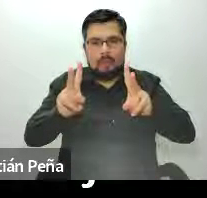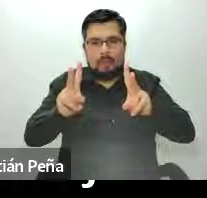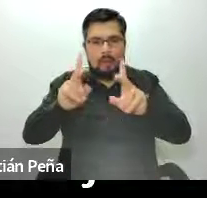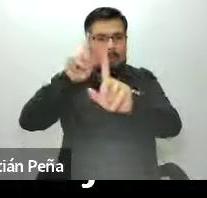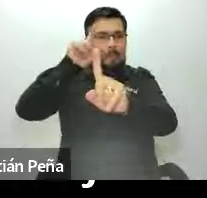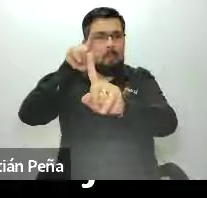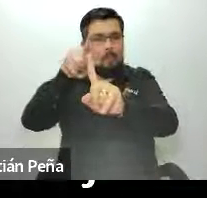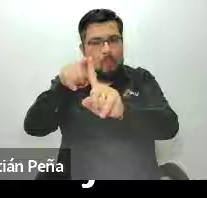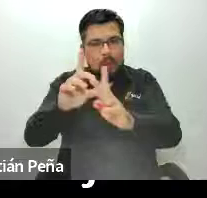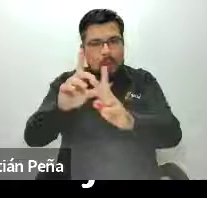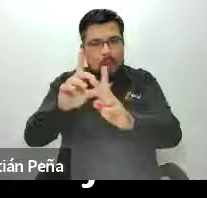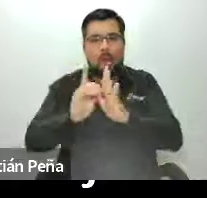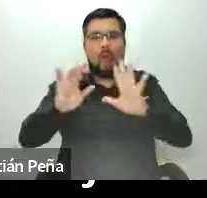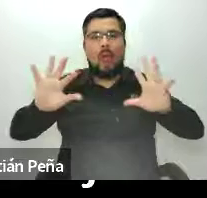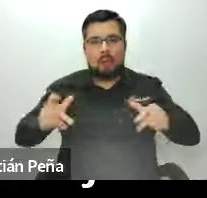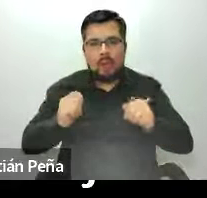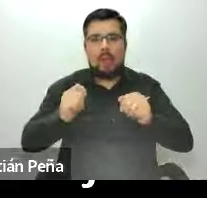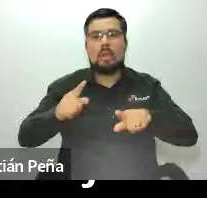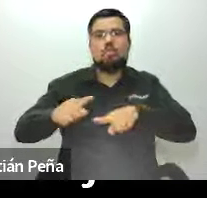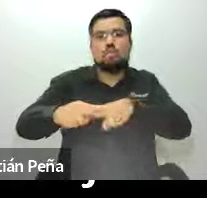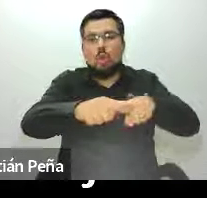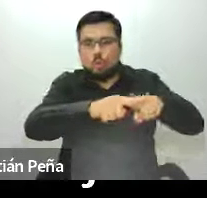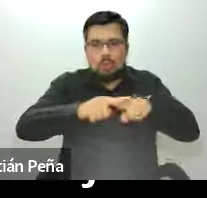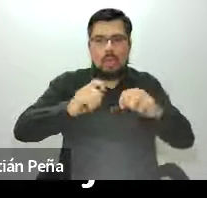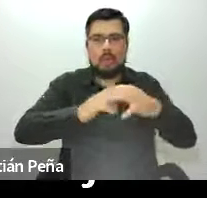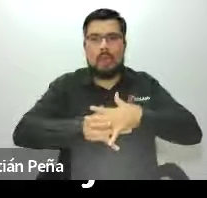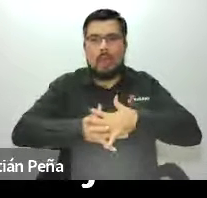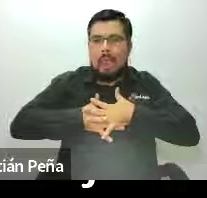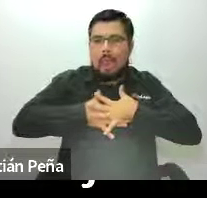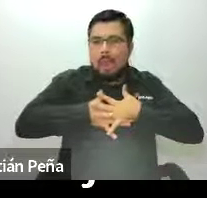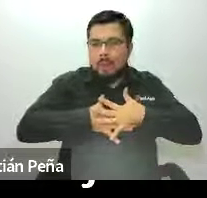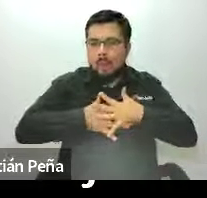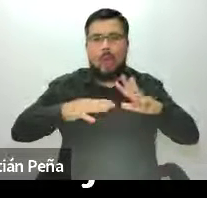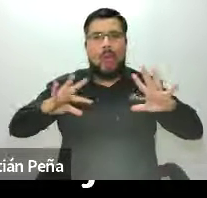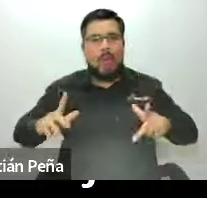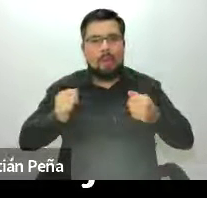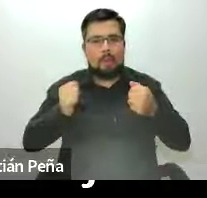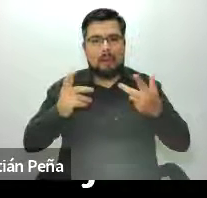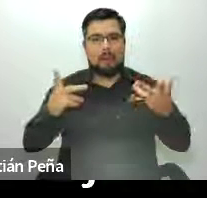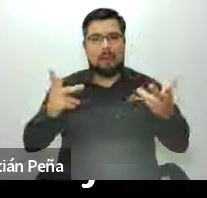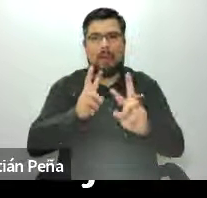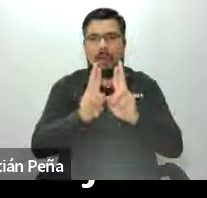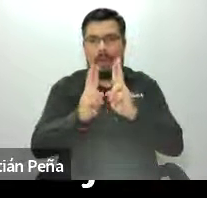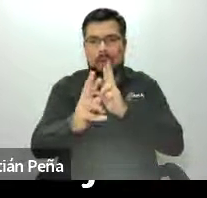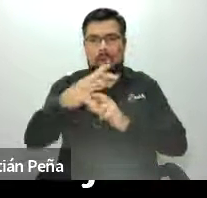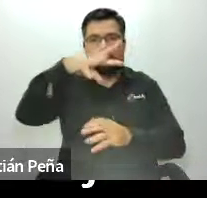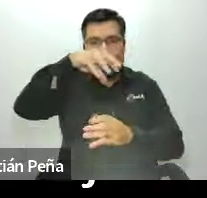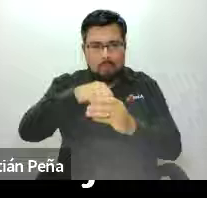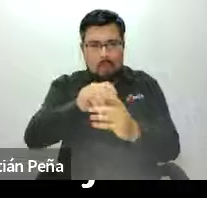sociales y emocionales, habilidades para establecer relaciones interpersonales e intrapersonales